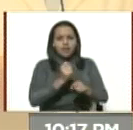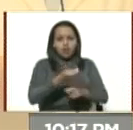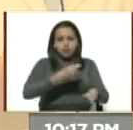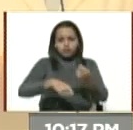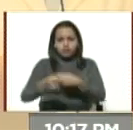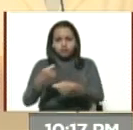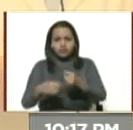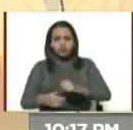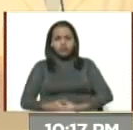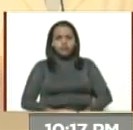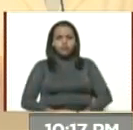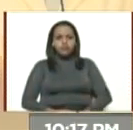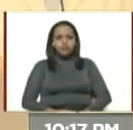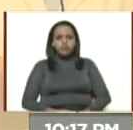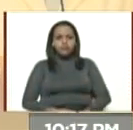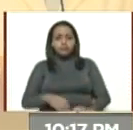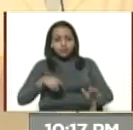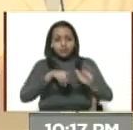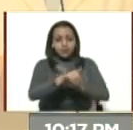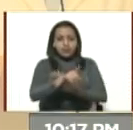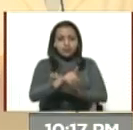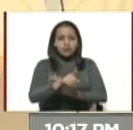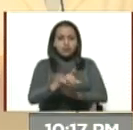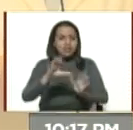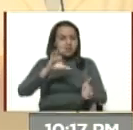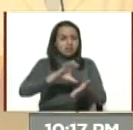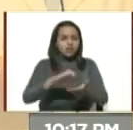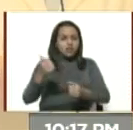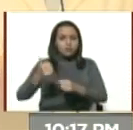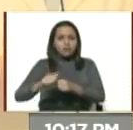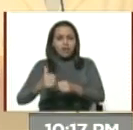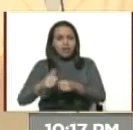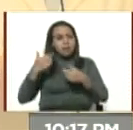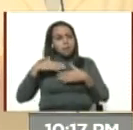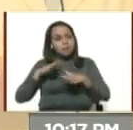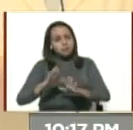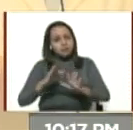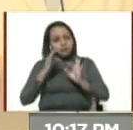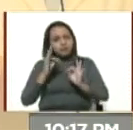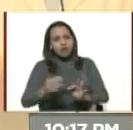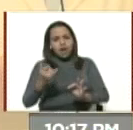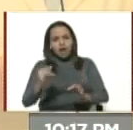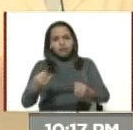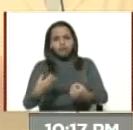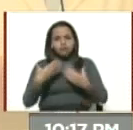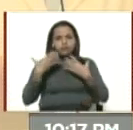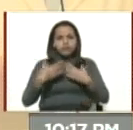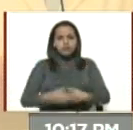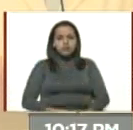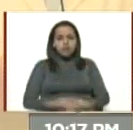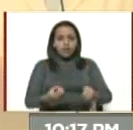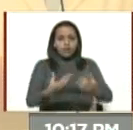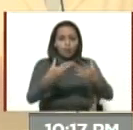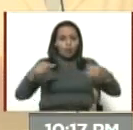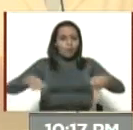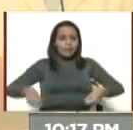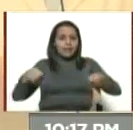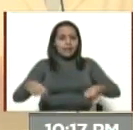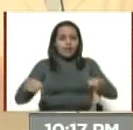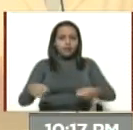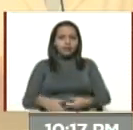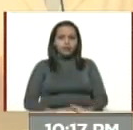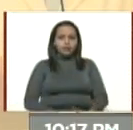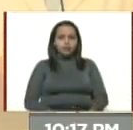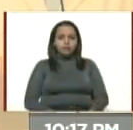informal en el casco central de Maracaibo. Muy probablemente la infección provino del foco del mercado de